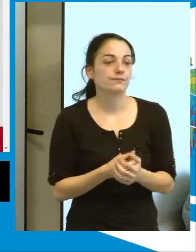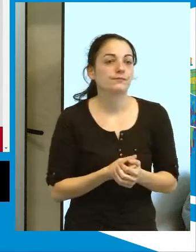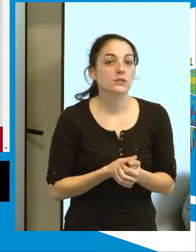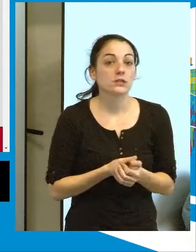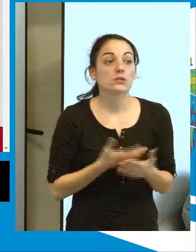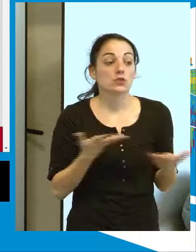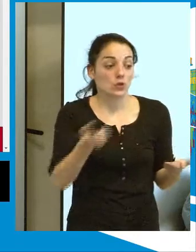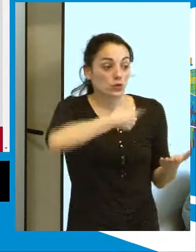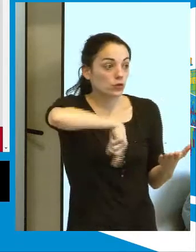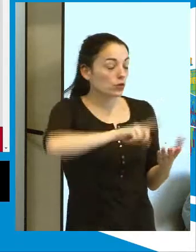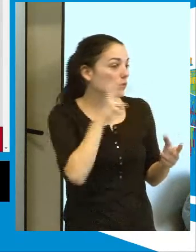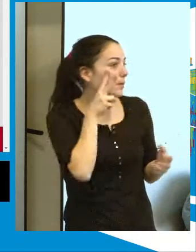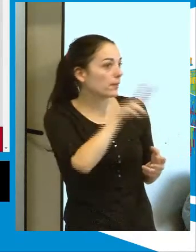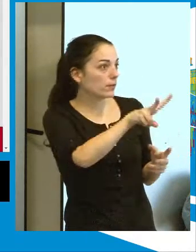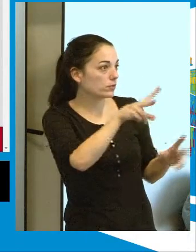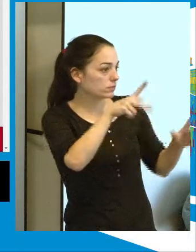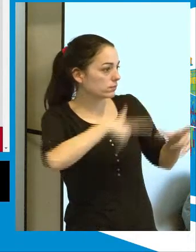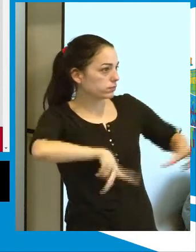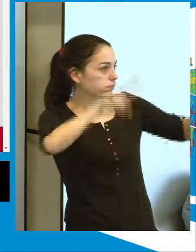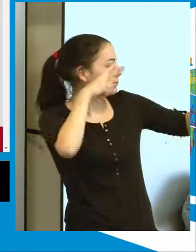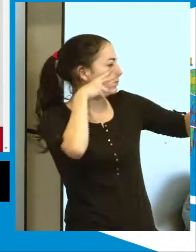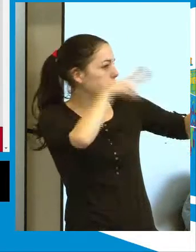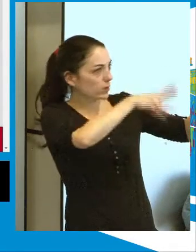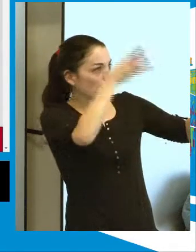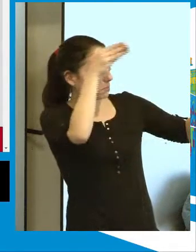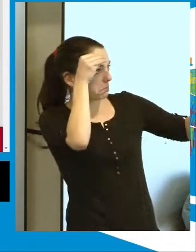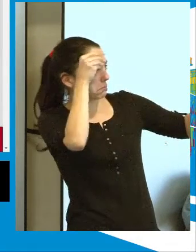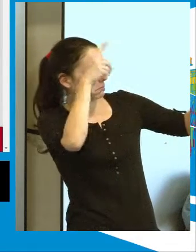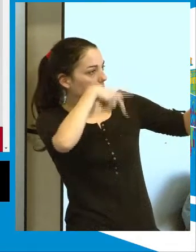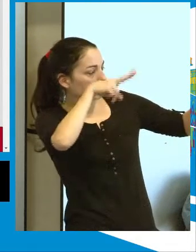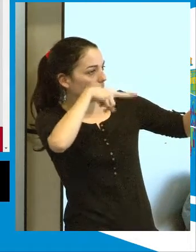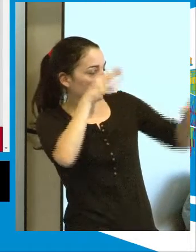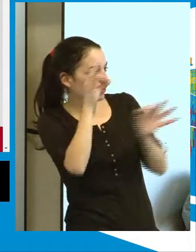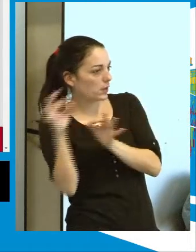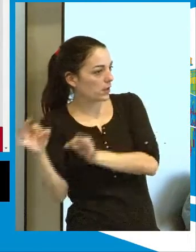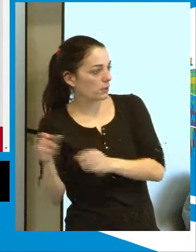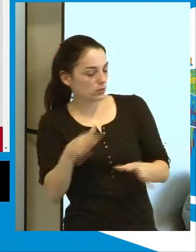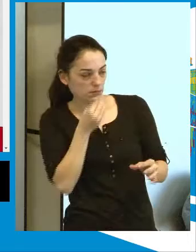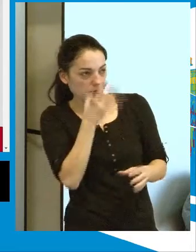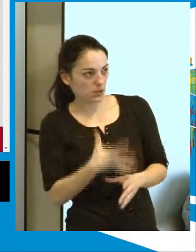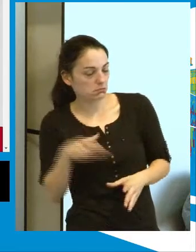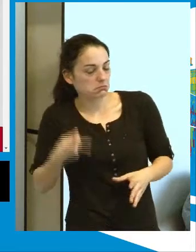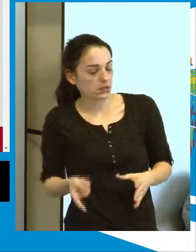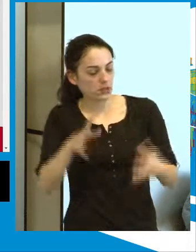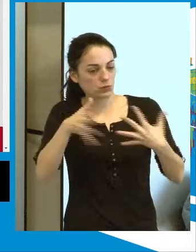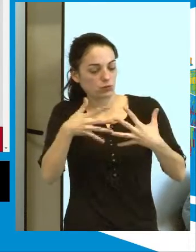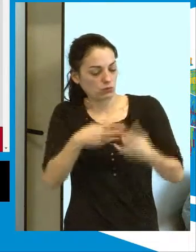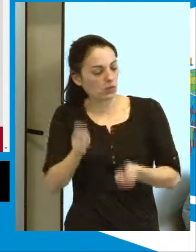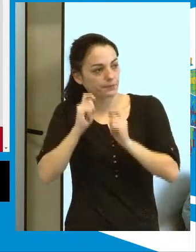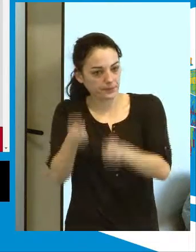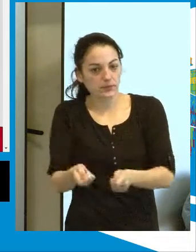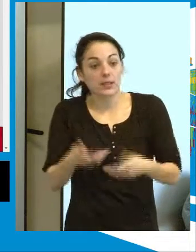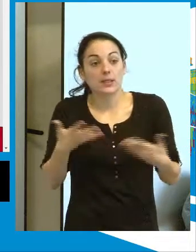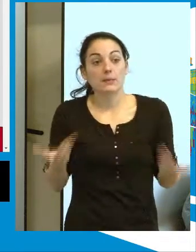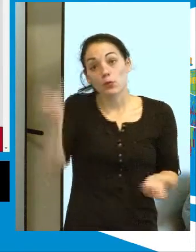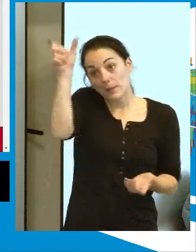Claro, nosotros lo consumimos de manera visual, de manera cognitiva lo ordenamos en nuestra cabeza y automáticamente le damos estructura. ¿Qué pasa? Que